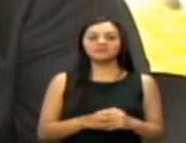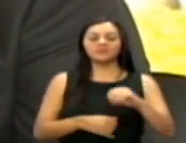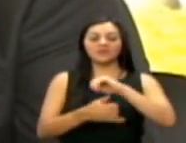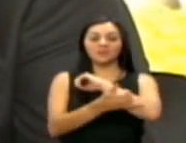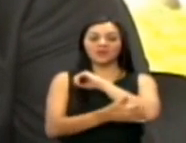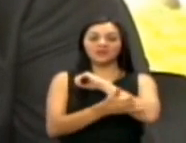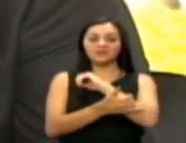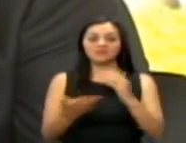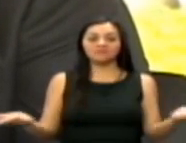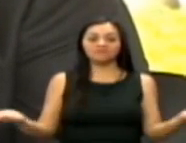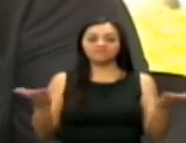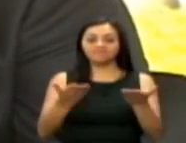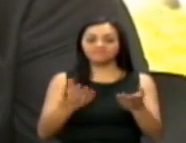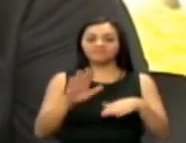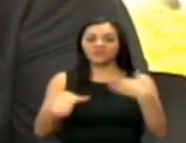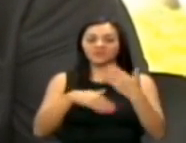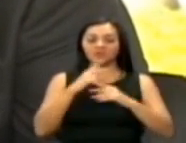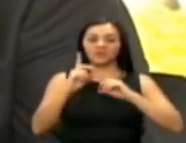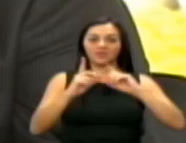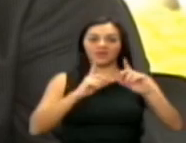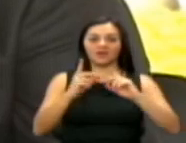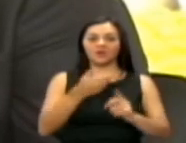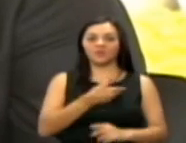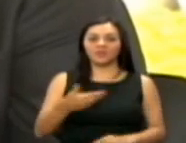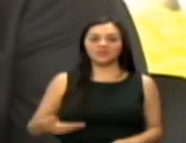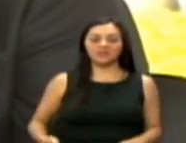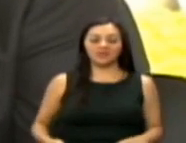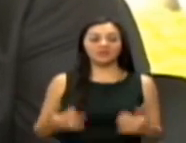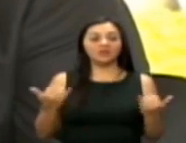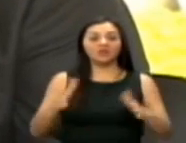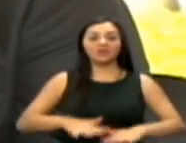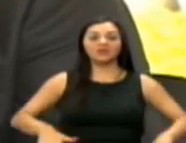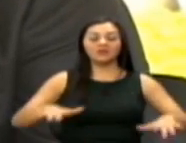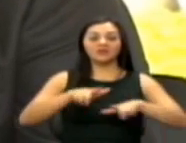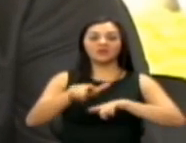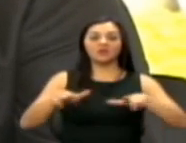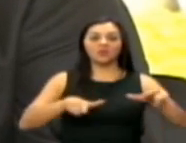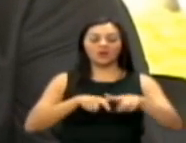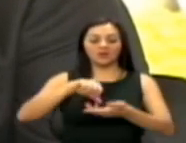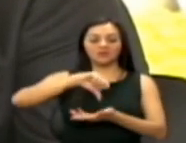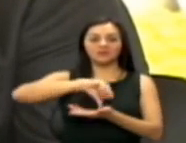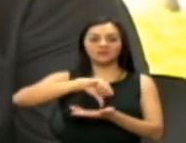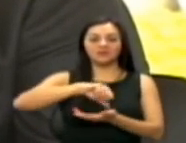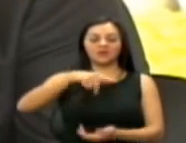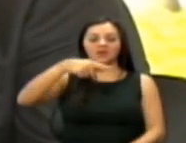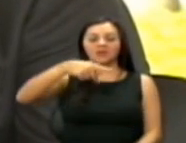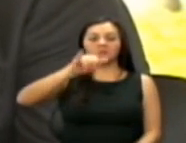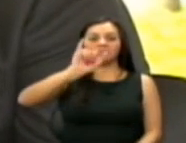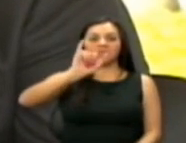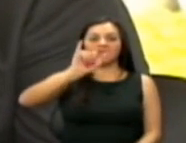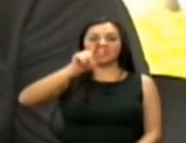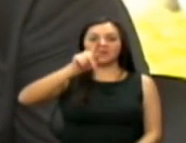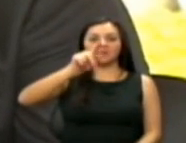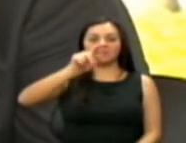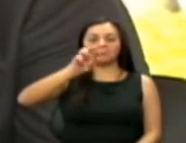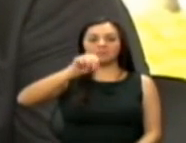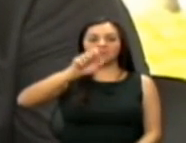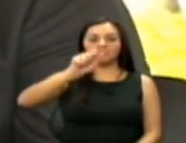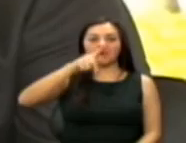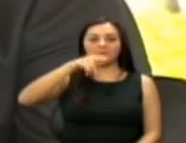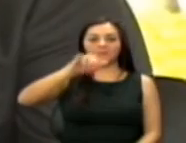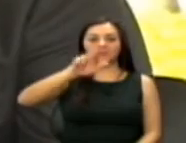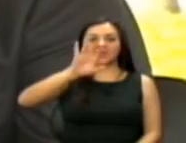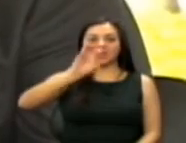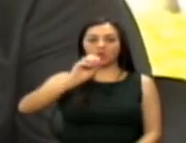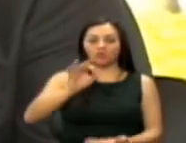diálogo con el presidente Rafael Correa, quien se encuentra en la ciudad de Pimampiro, en el cantón de Pimampiro, provincia de